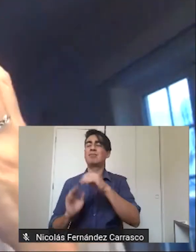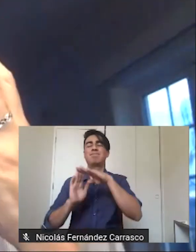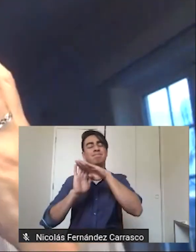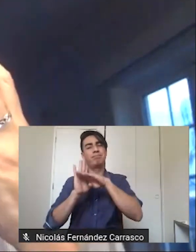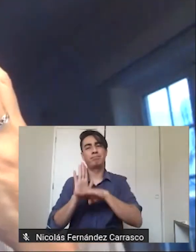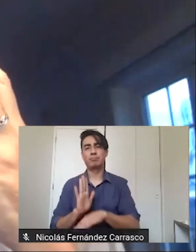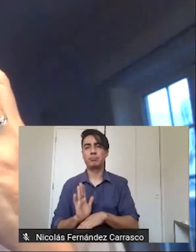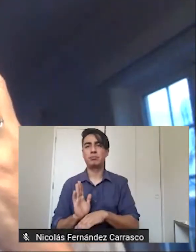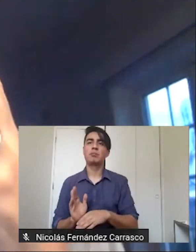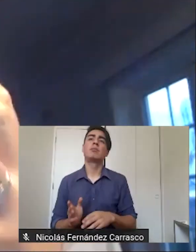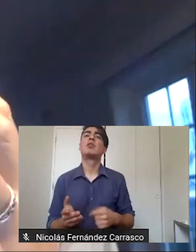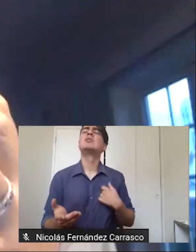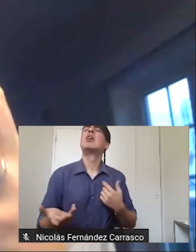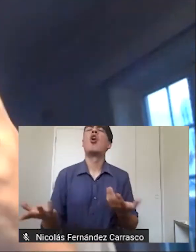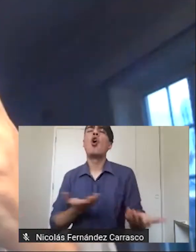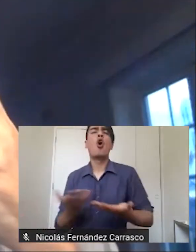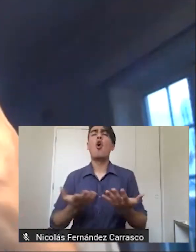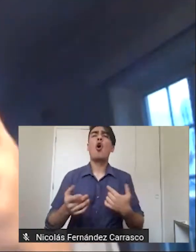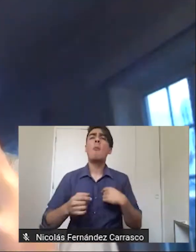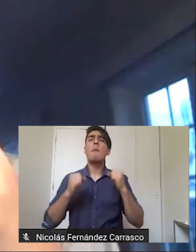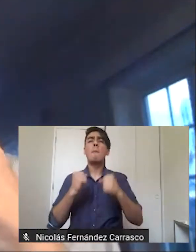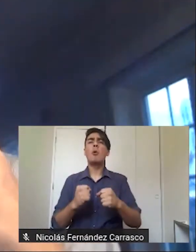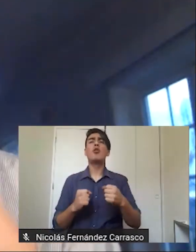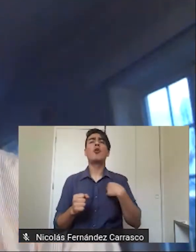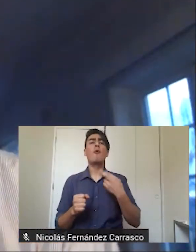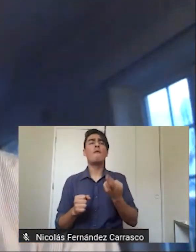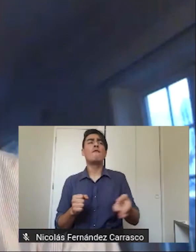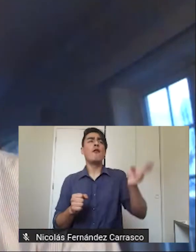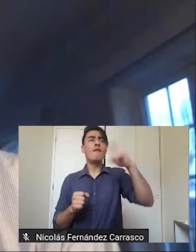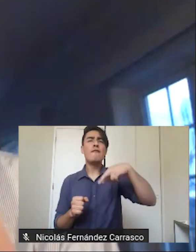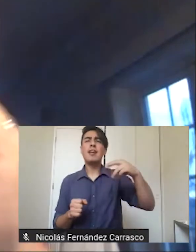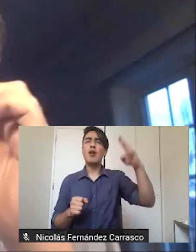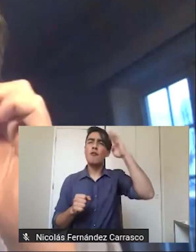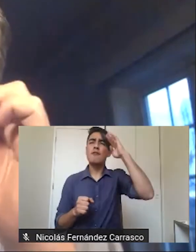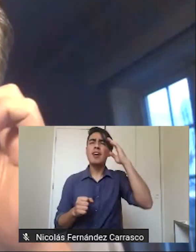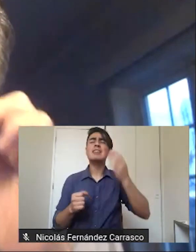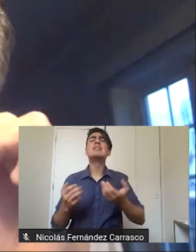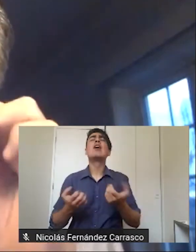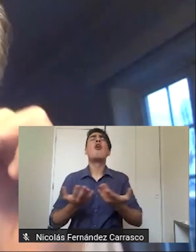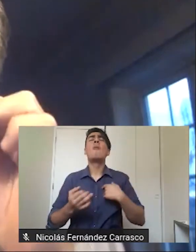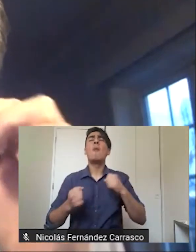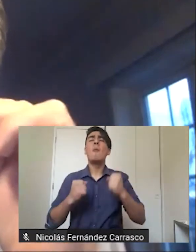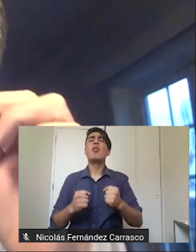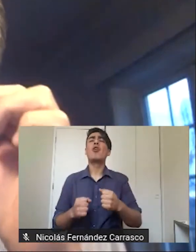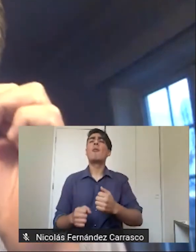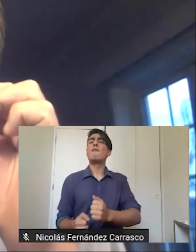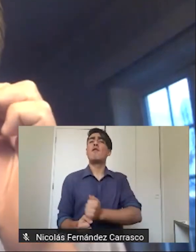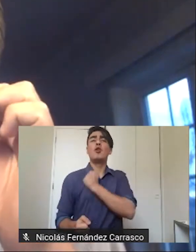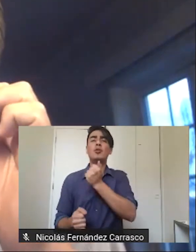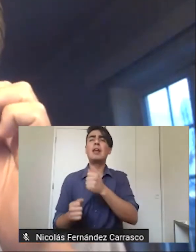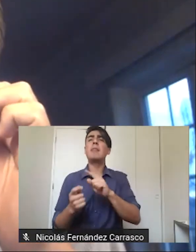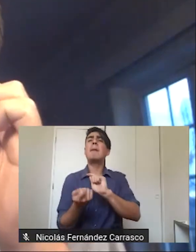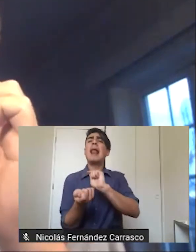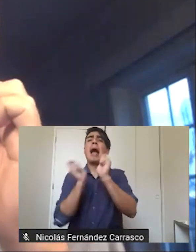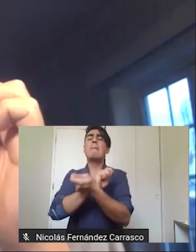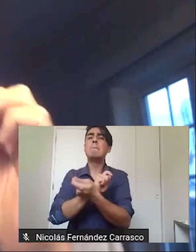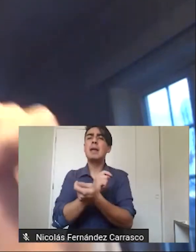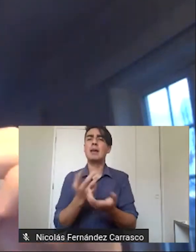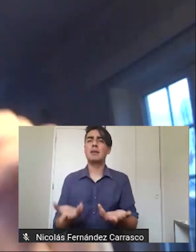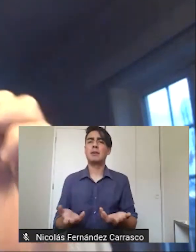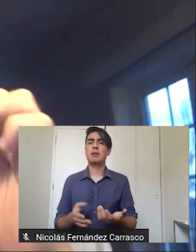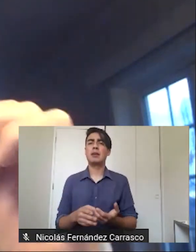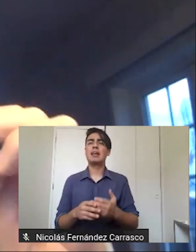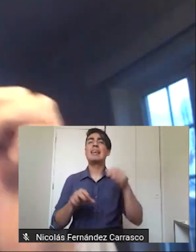logras obtener la voluntad para el cambio? Ahí viene la